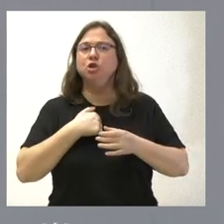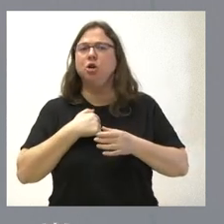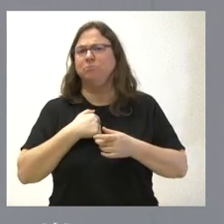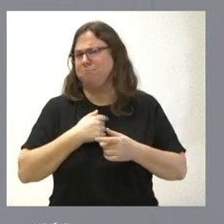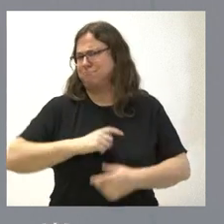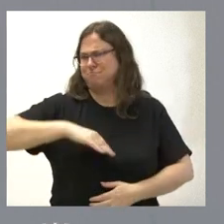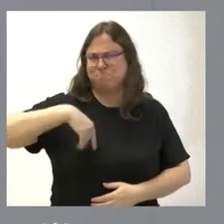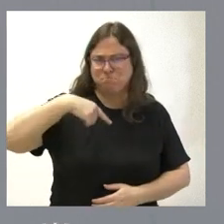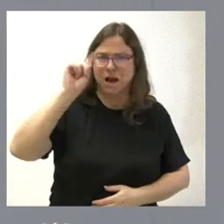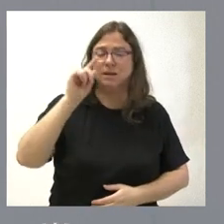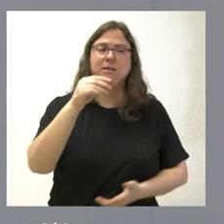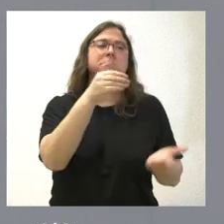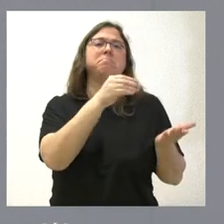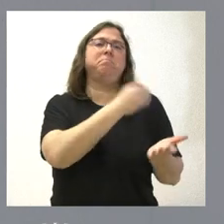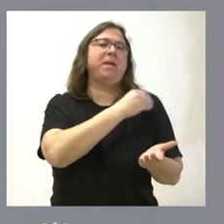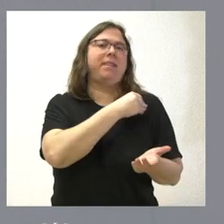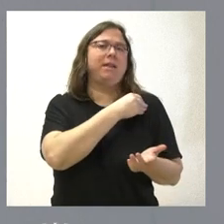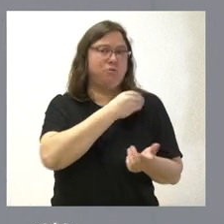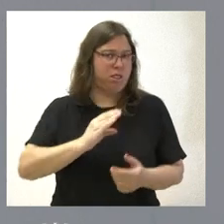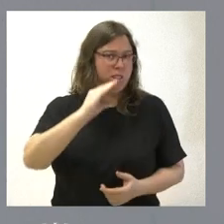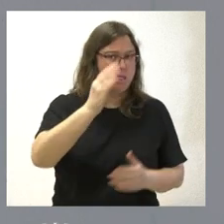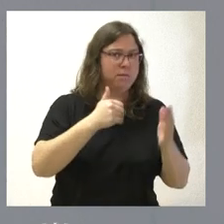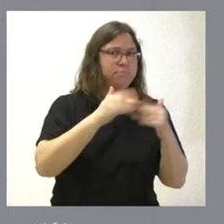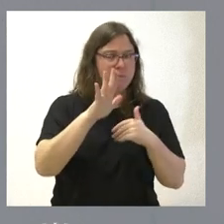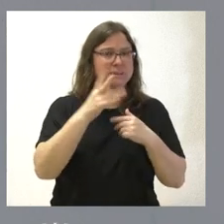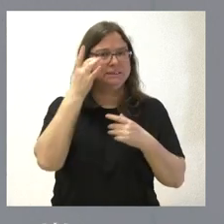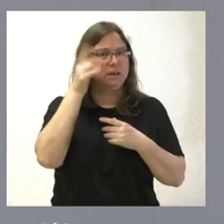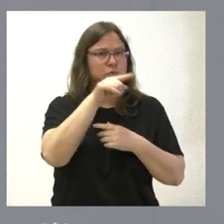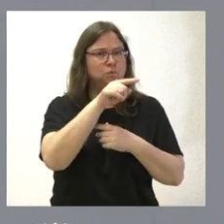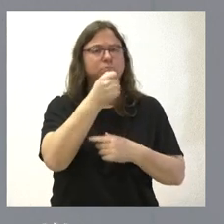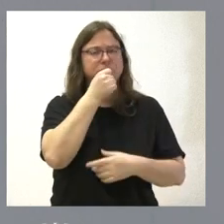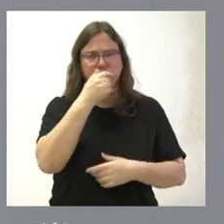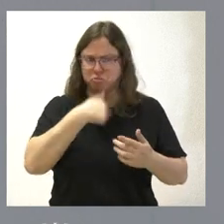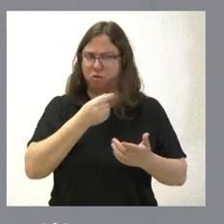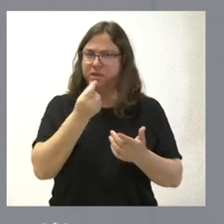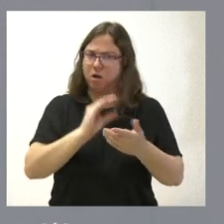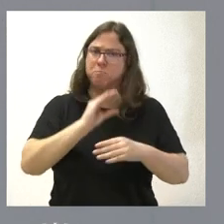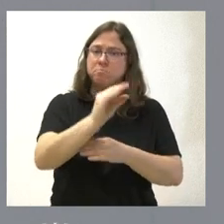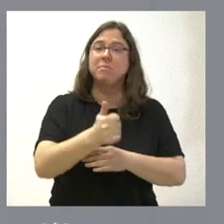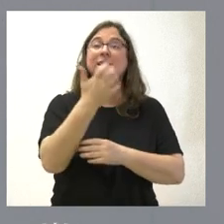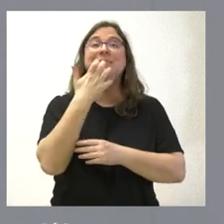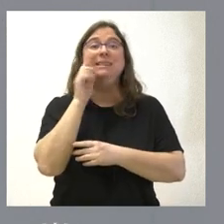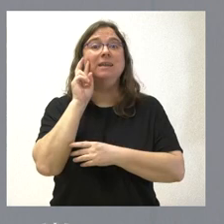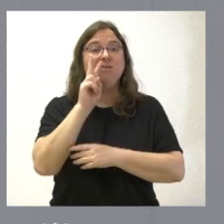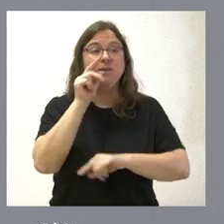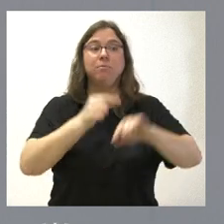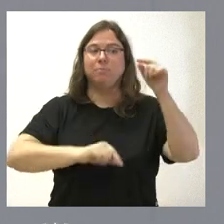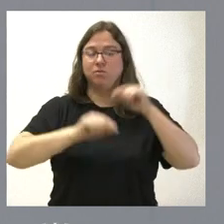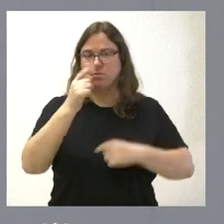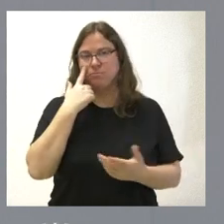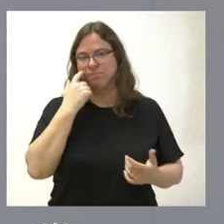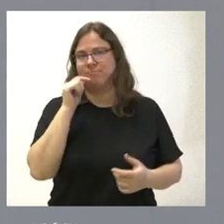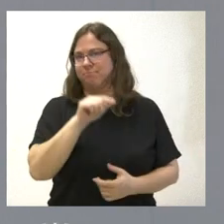más que lo que se nos está pidiendo en esa iniciativa y de hecho cuando ustedes vean el presupuesto verán que